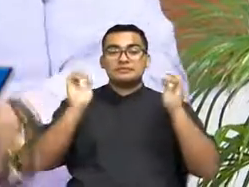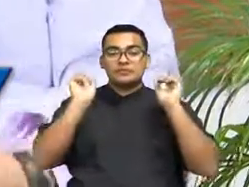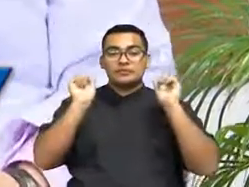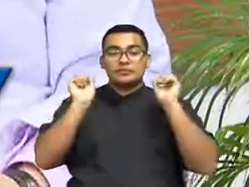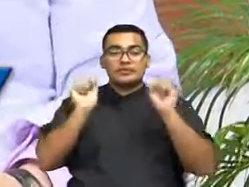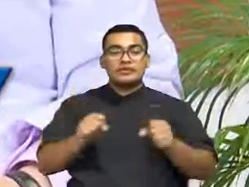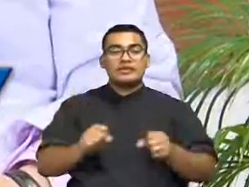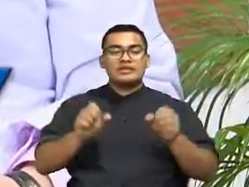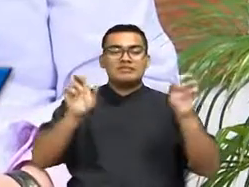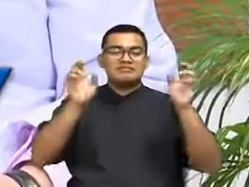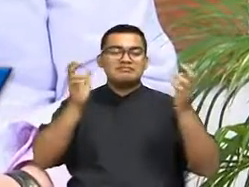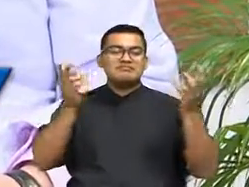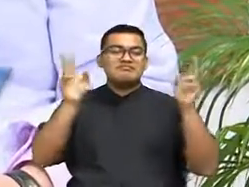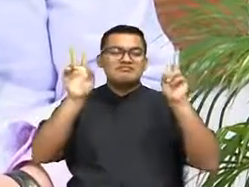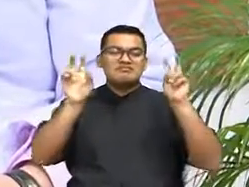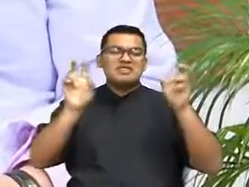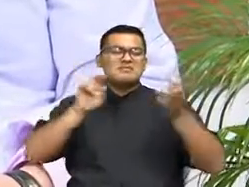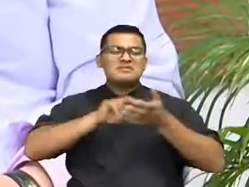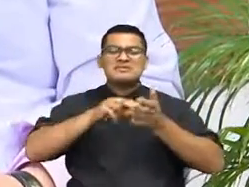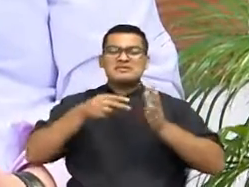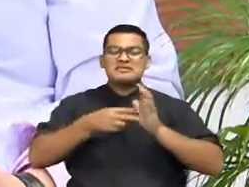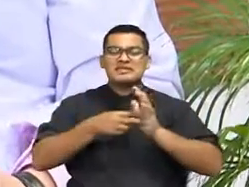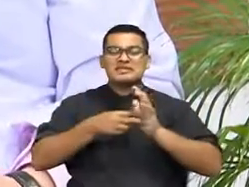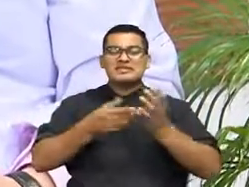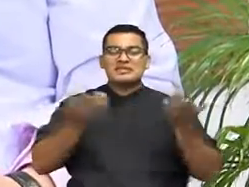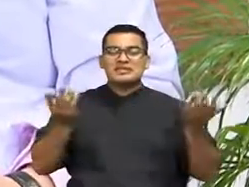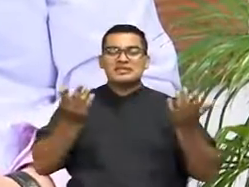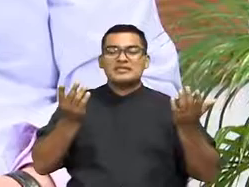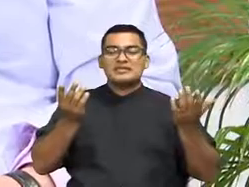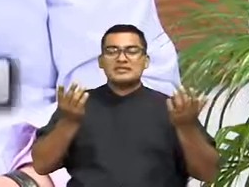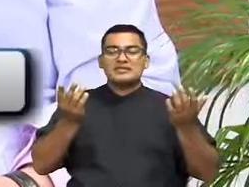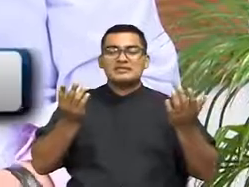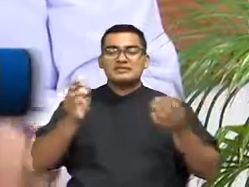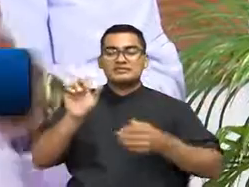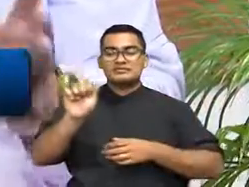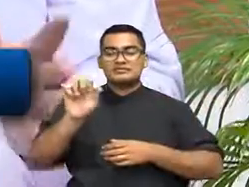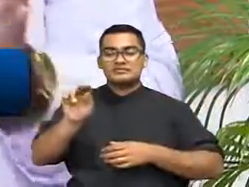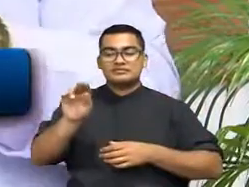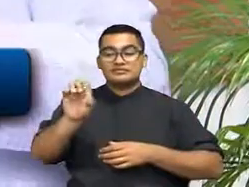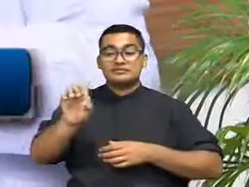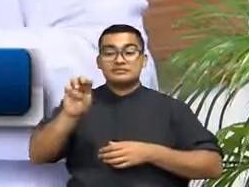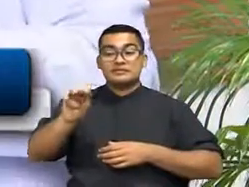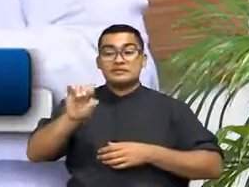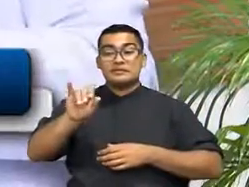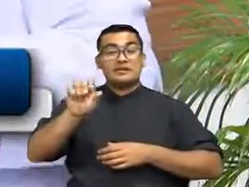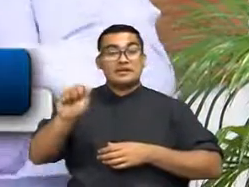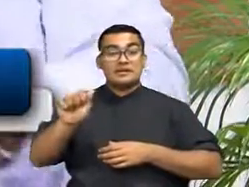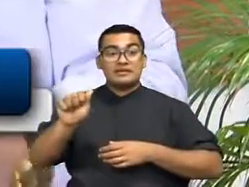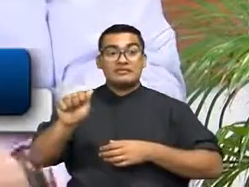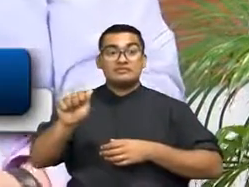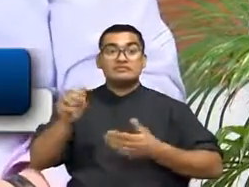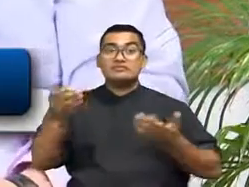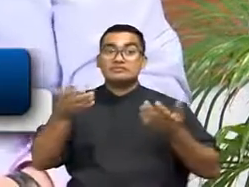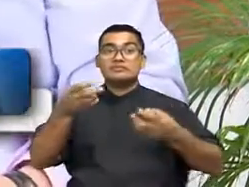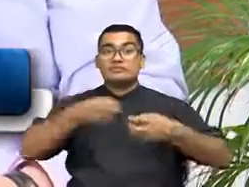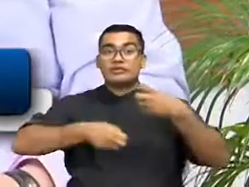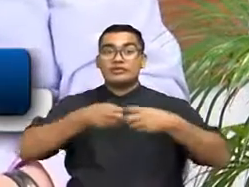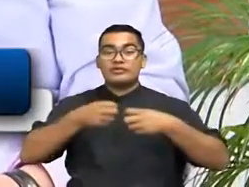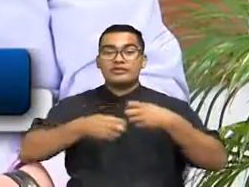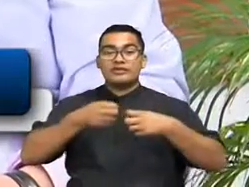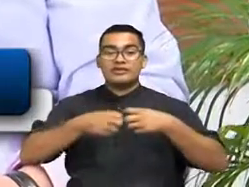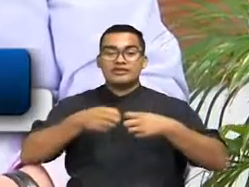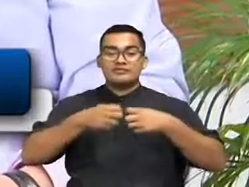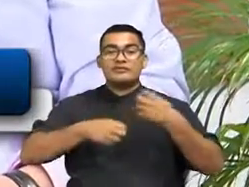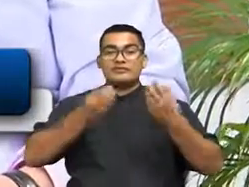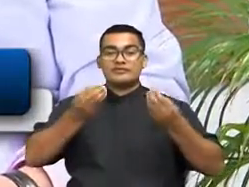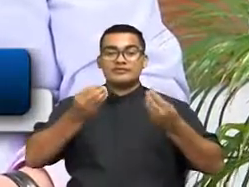esta patología tan importante que afecta mucho a la niñez. Es una de las principales patologías o una de las principales causas por las que nos visitan